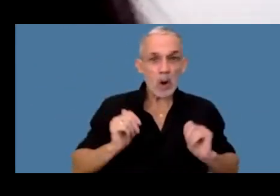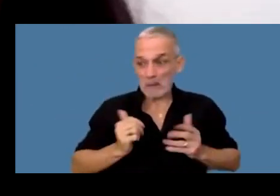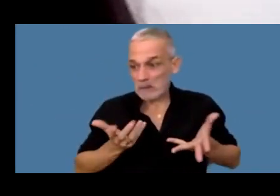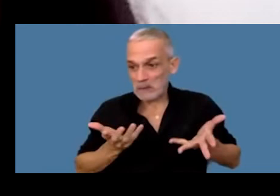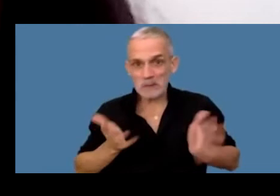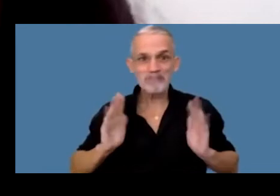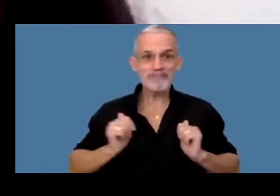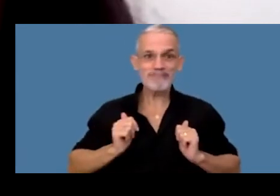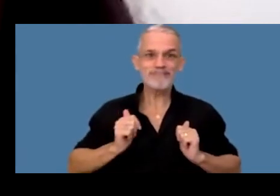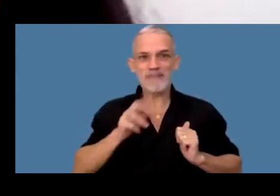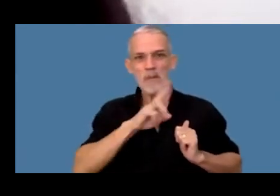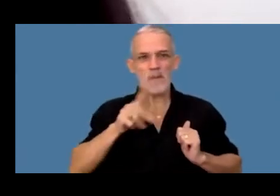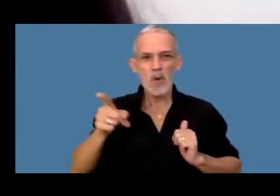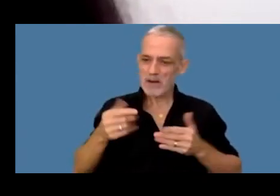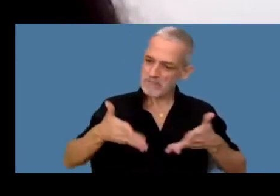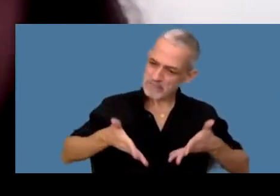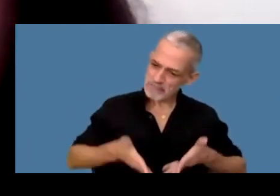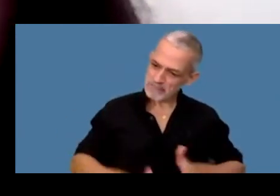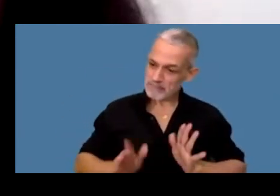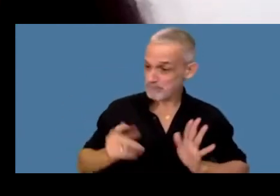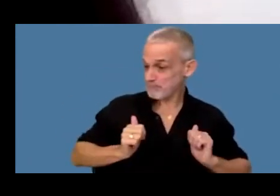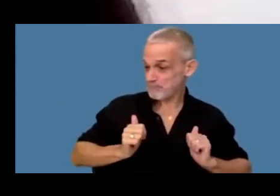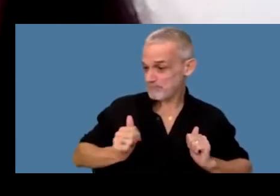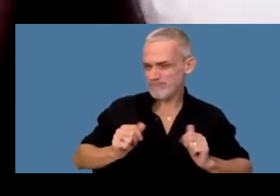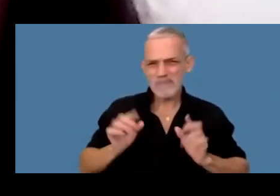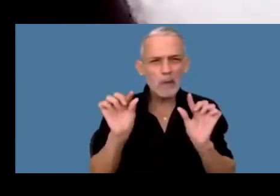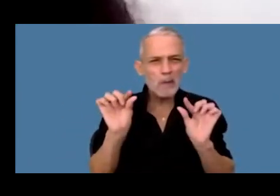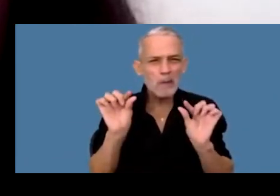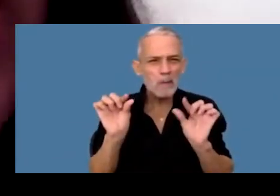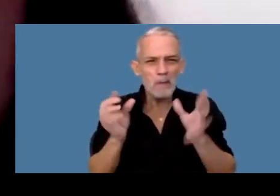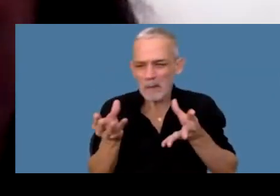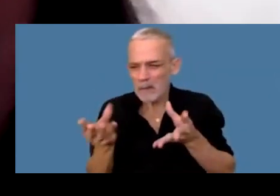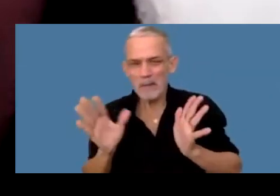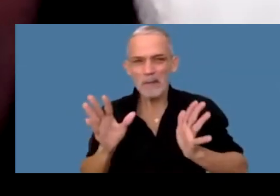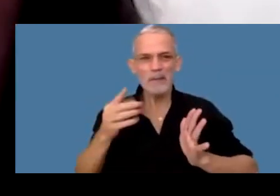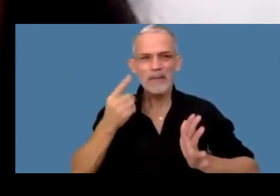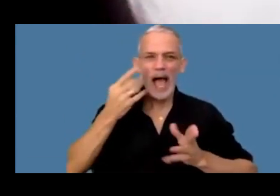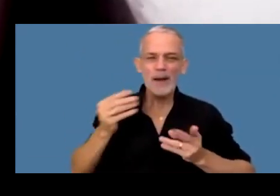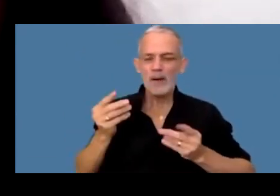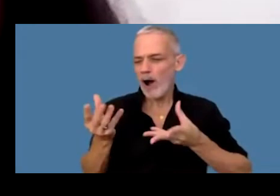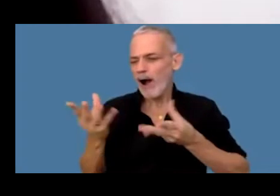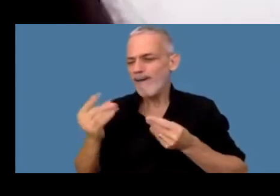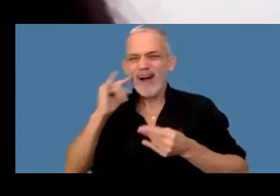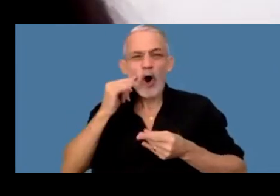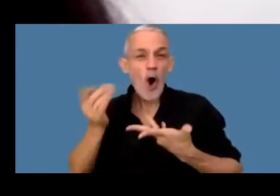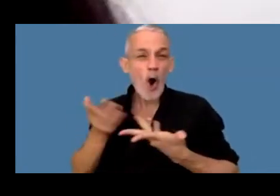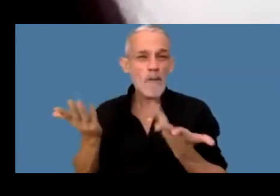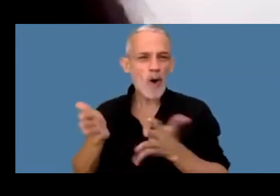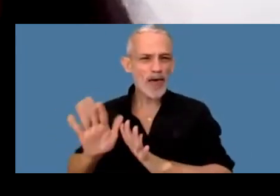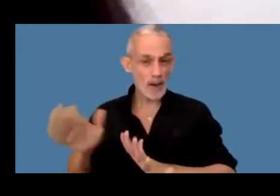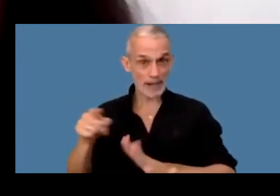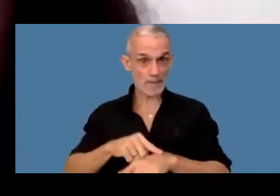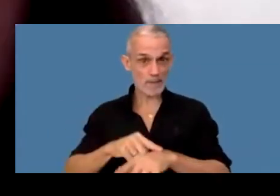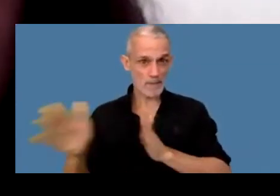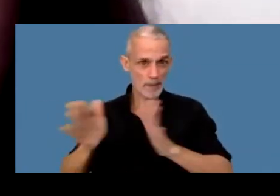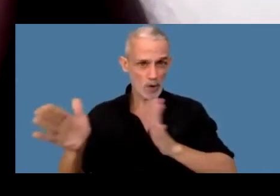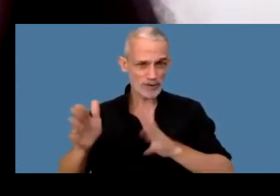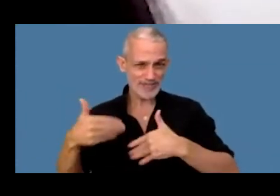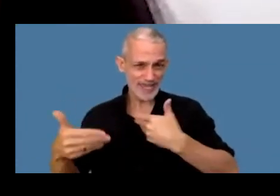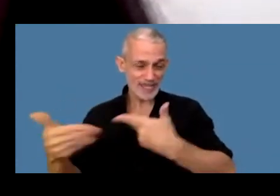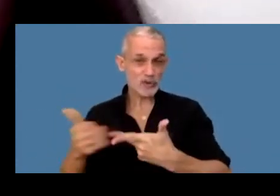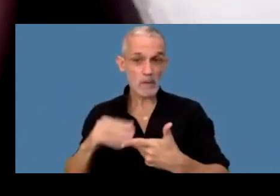poder atravesar a expensas de sus propias hormonas el trabajo de parto que la va a llevar a llegar a un parto normal